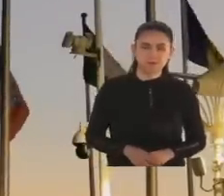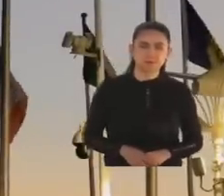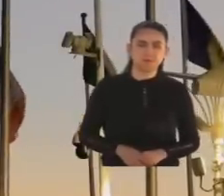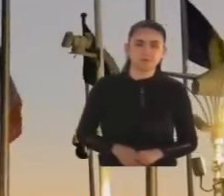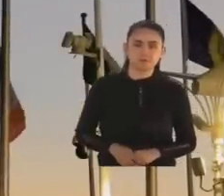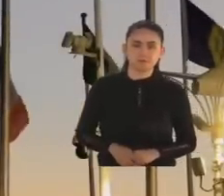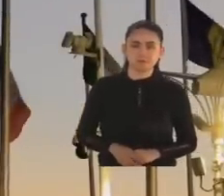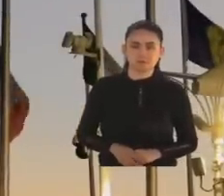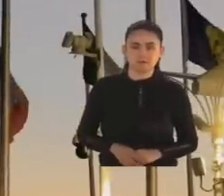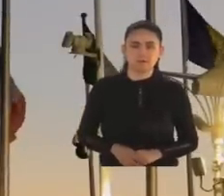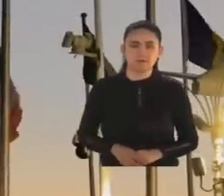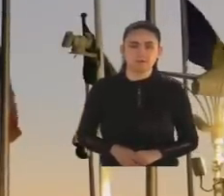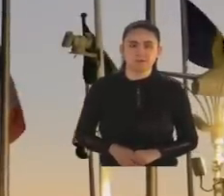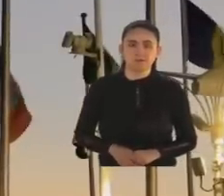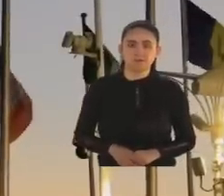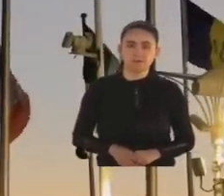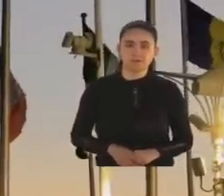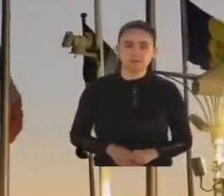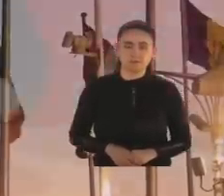Internacional.